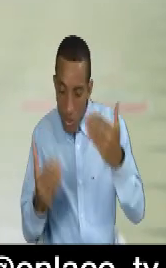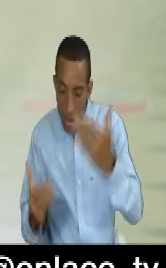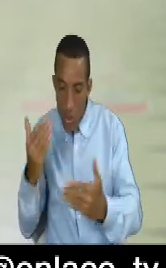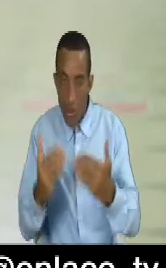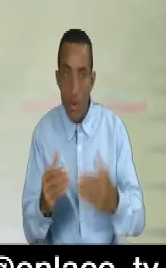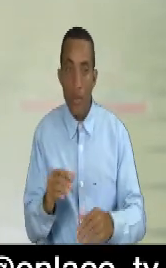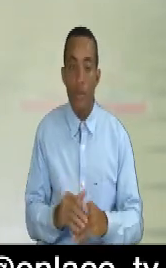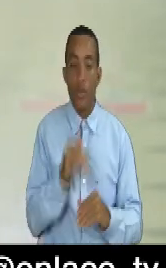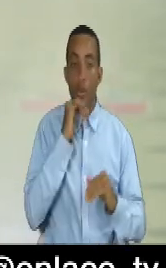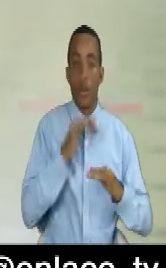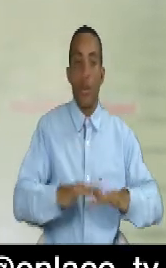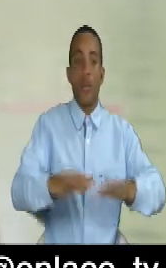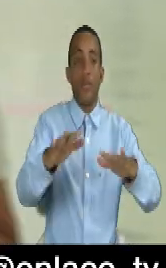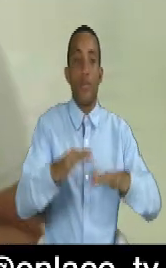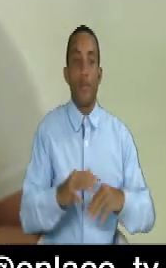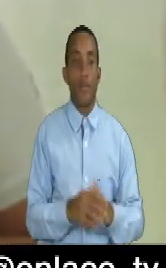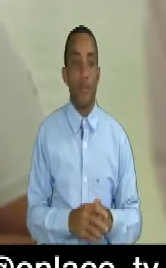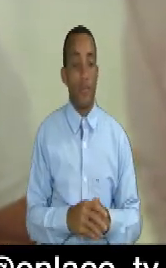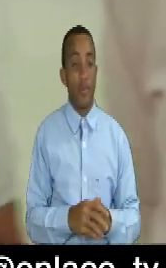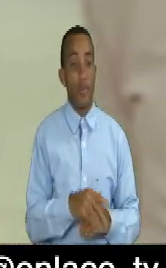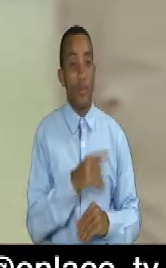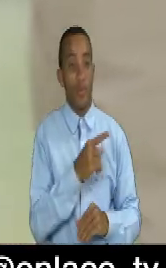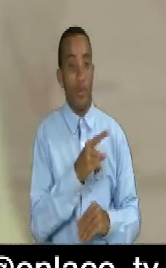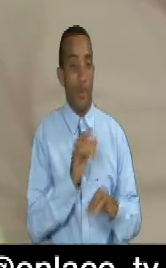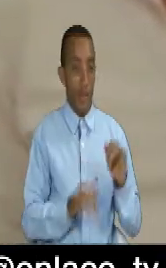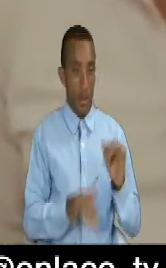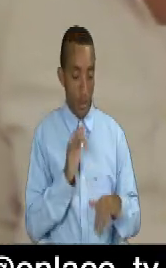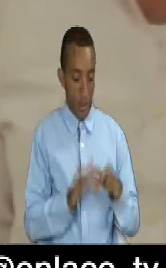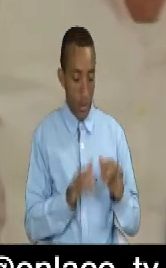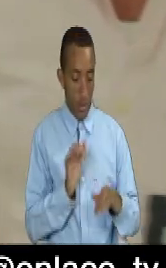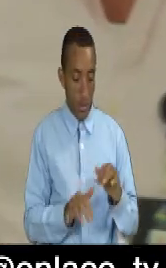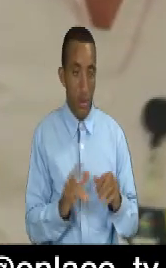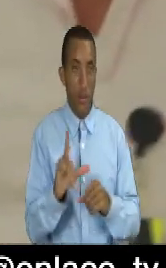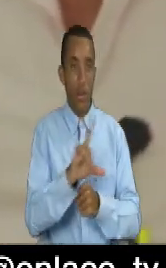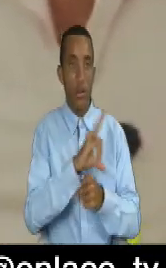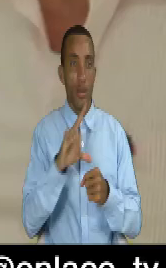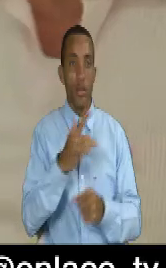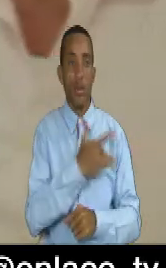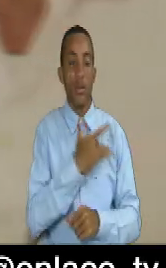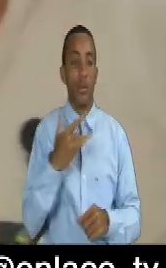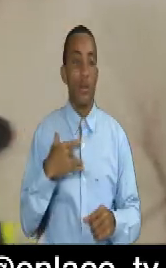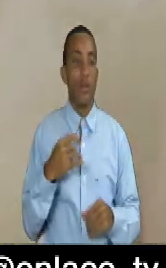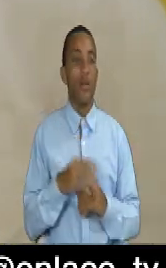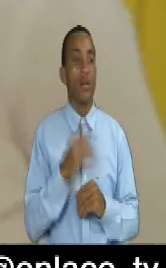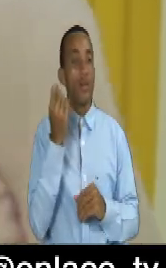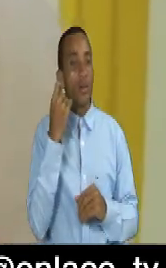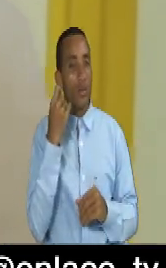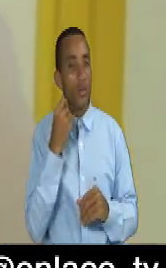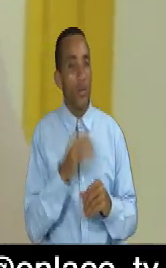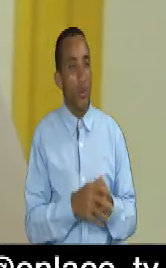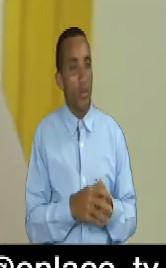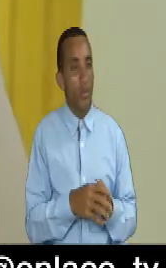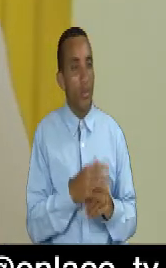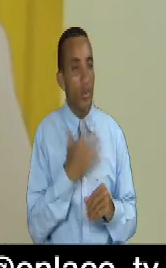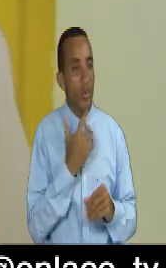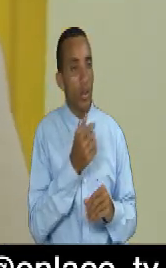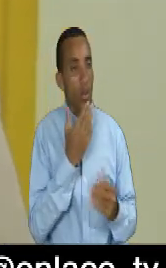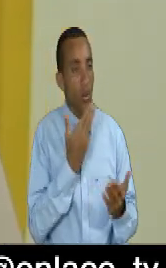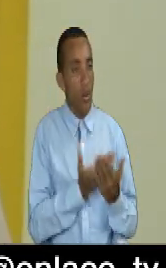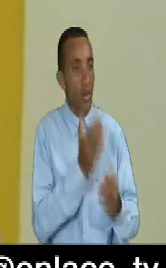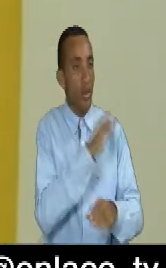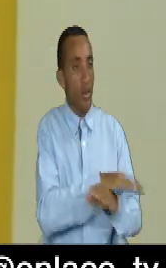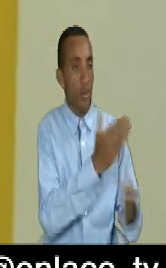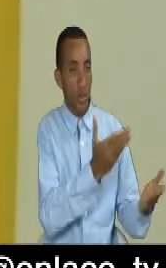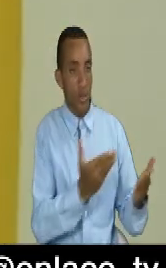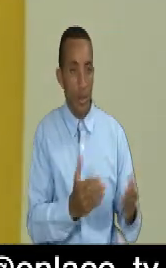San Silvestre. El doctor Fernando Cárdenas, secretario local de salud, nos entrega un balance de los últimos estudios, los últimos resultados. Secretario, buenas tardes,